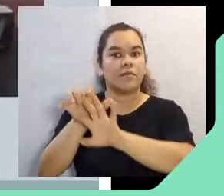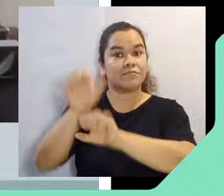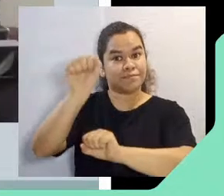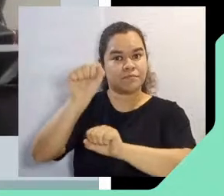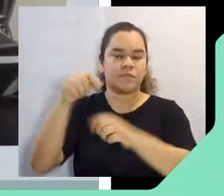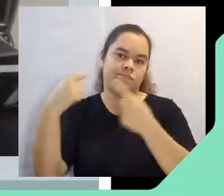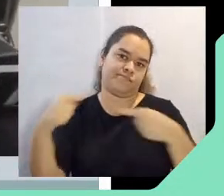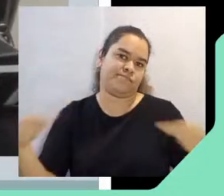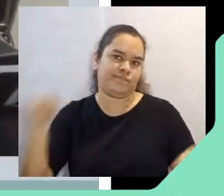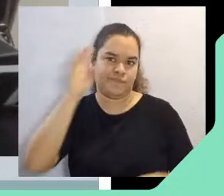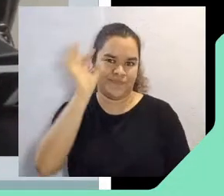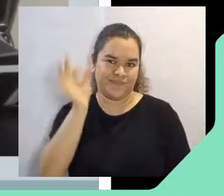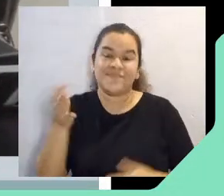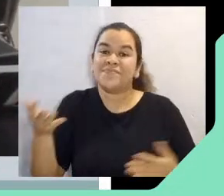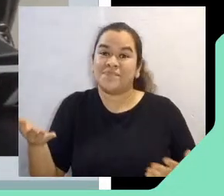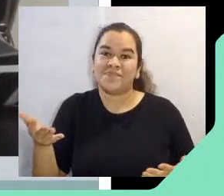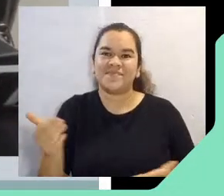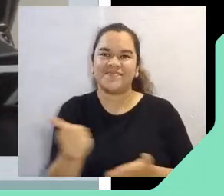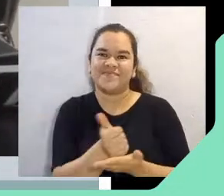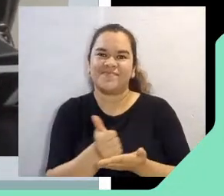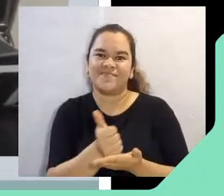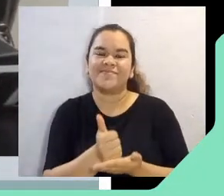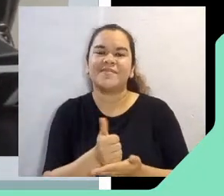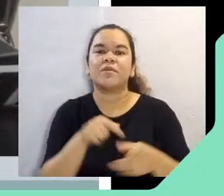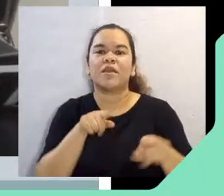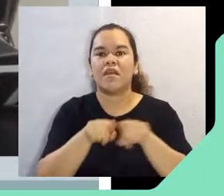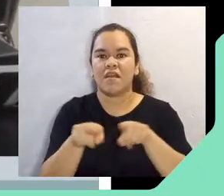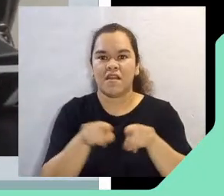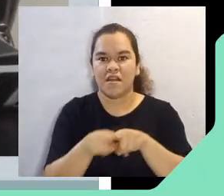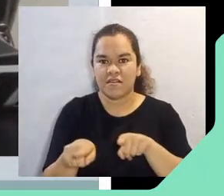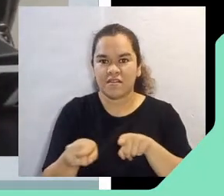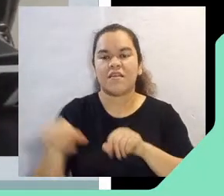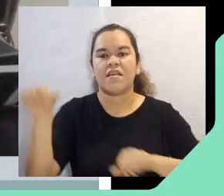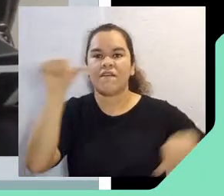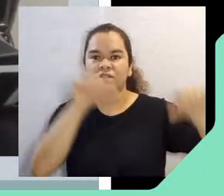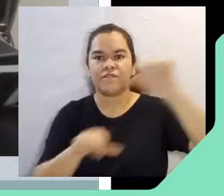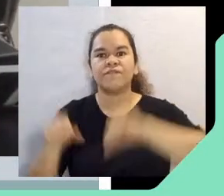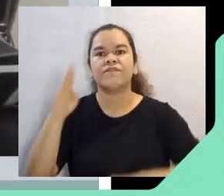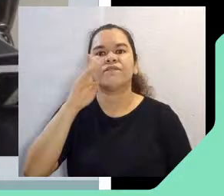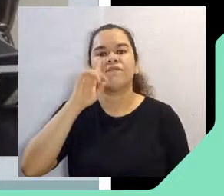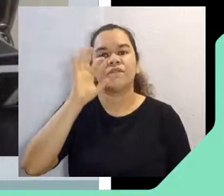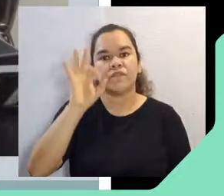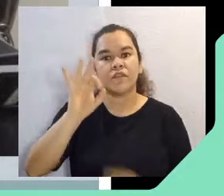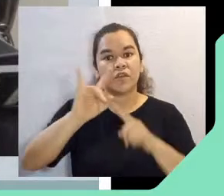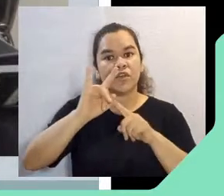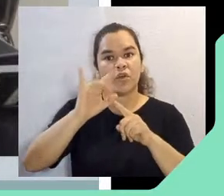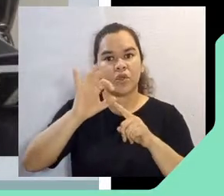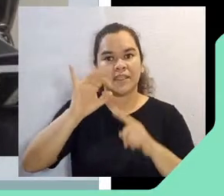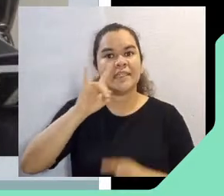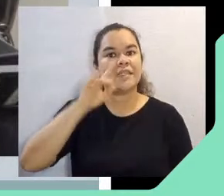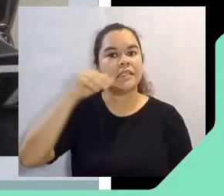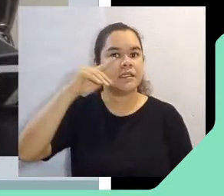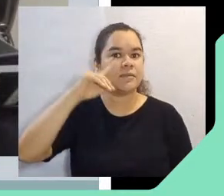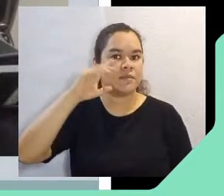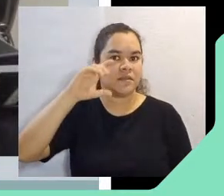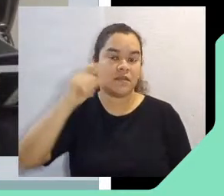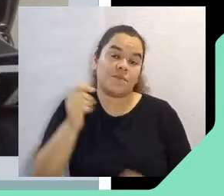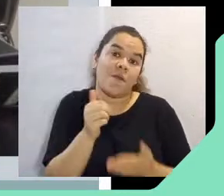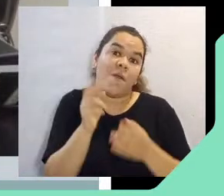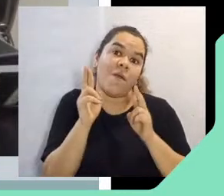que bueno, los esperamos en bioquímica, esperemos que podamos cumplir tus expectativas. Muchas